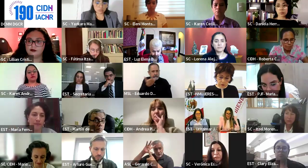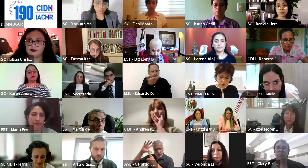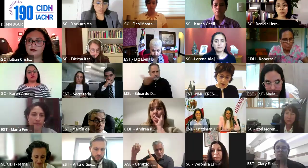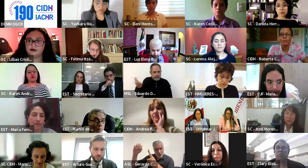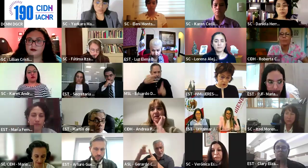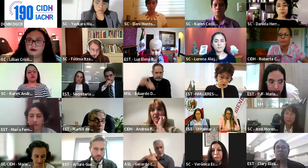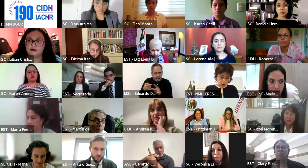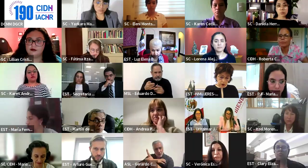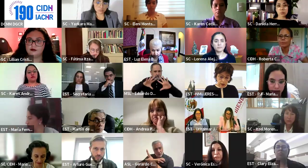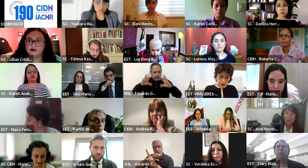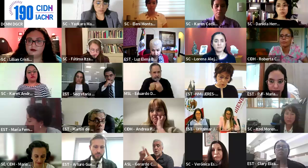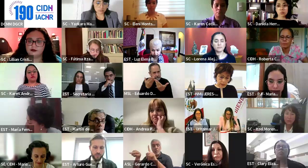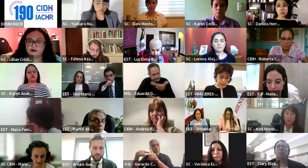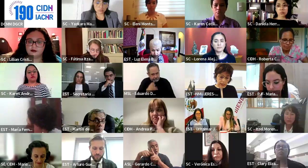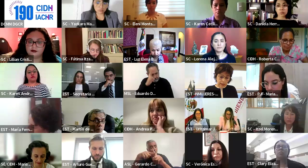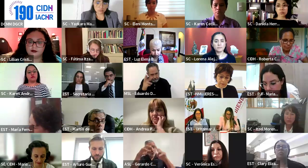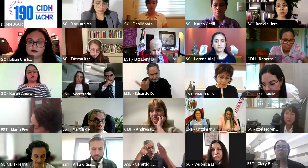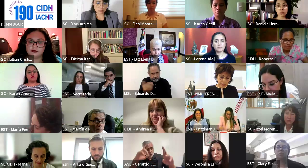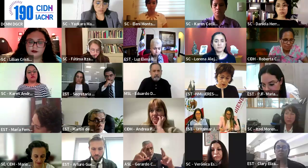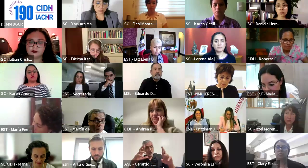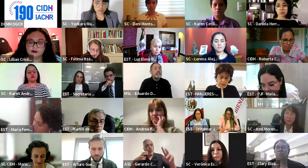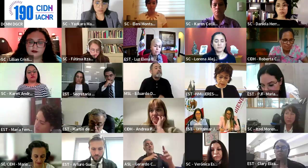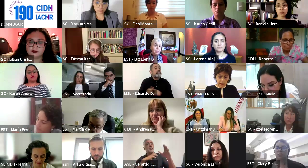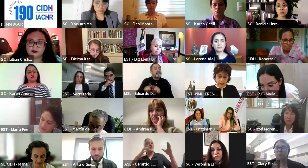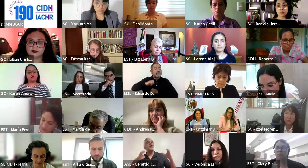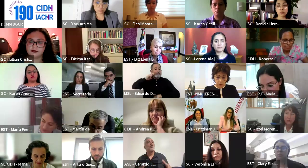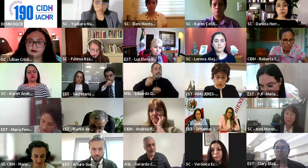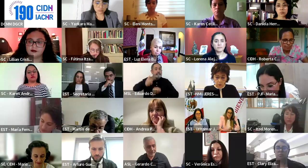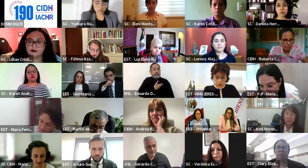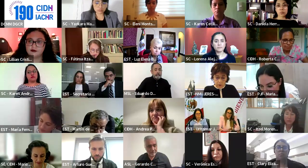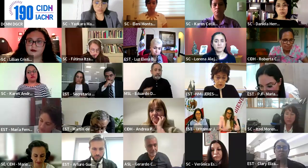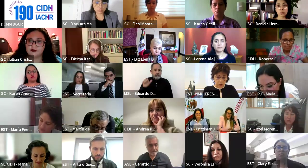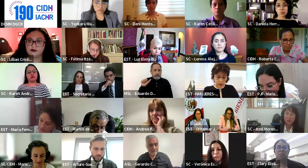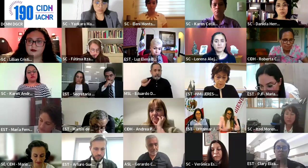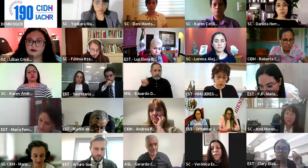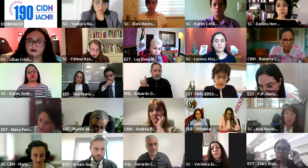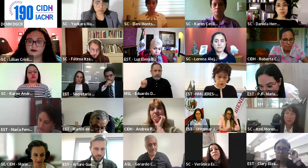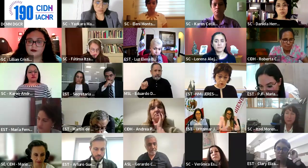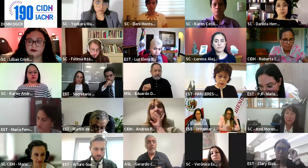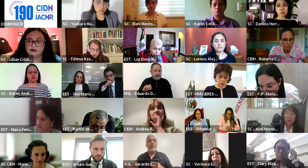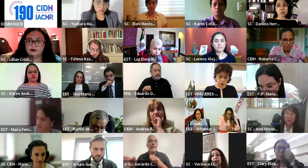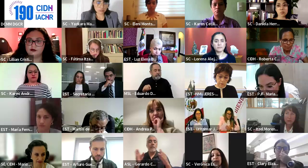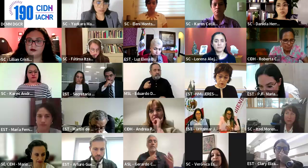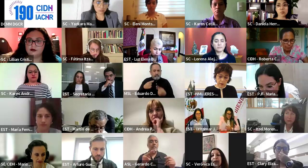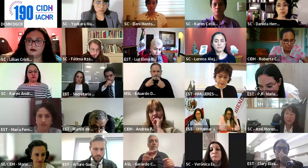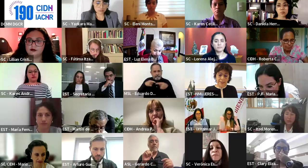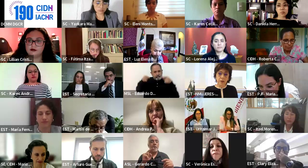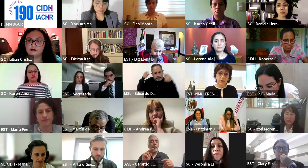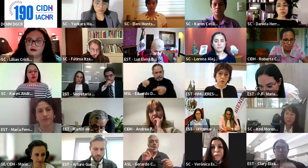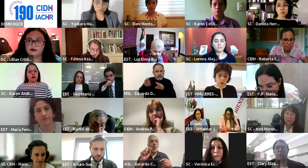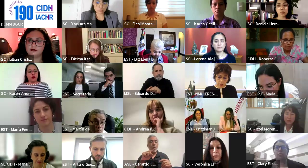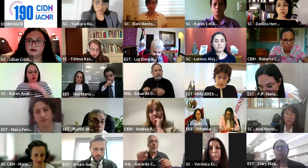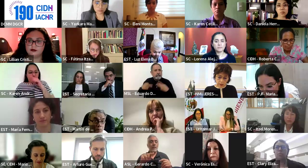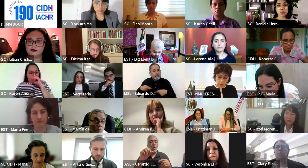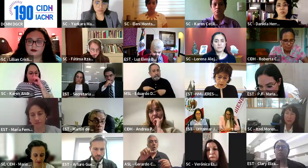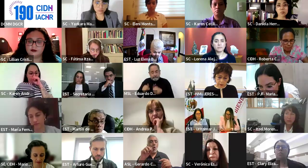señores comisionados. Durante la administración del presidente Andrés Manuel López Obrador se han priorizado los derechos de las personas en